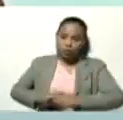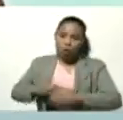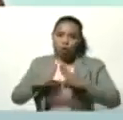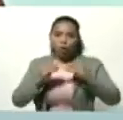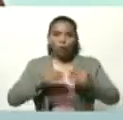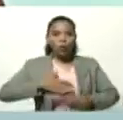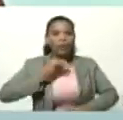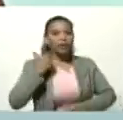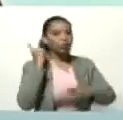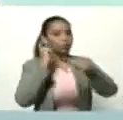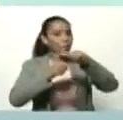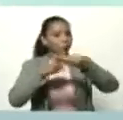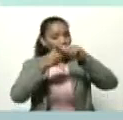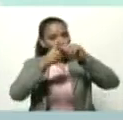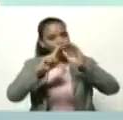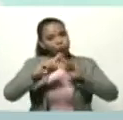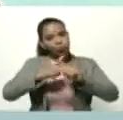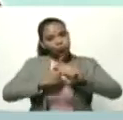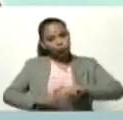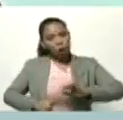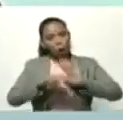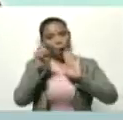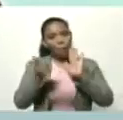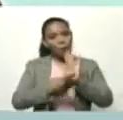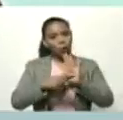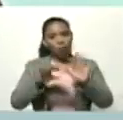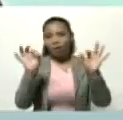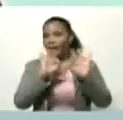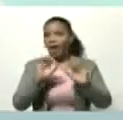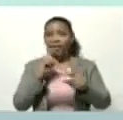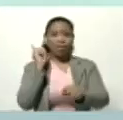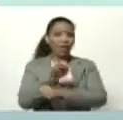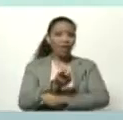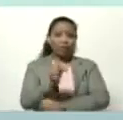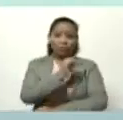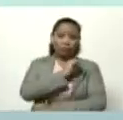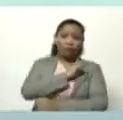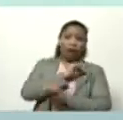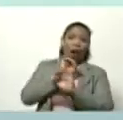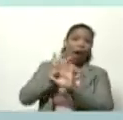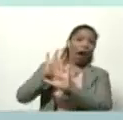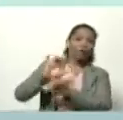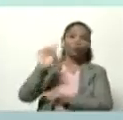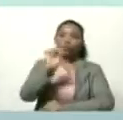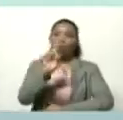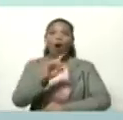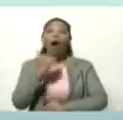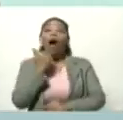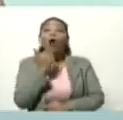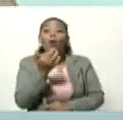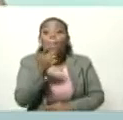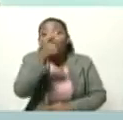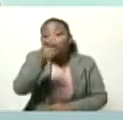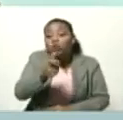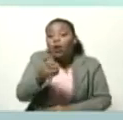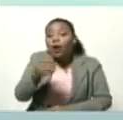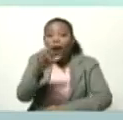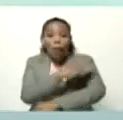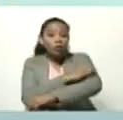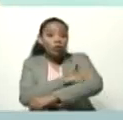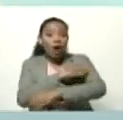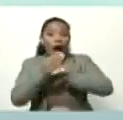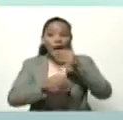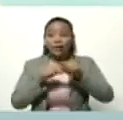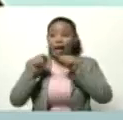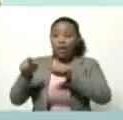sumar, todo. Nadie debe tenerle temor a eso. Además, cuando alguien de la oposición hace eso,